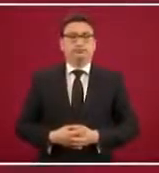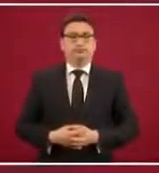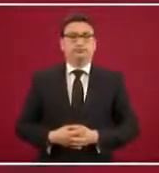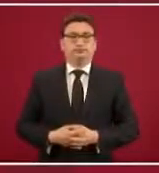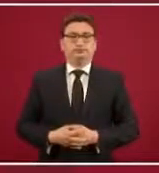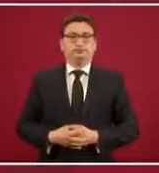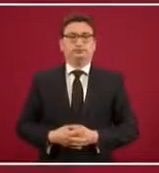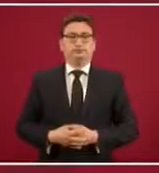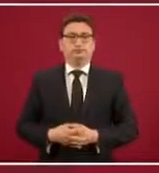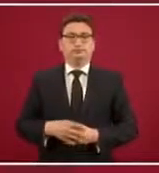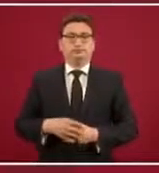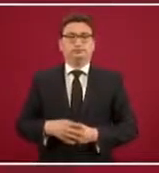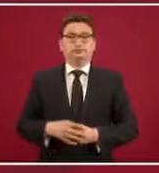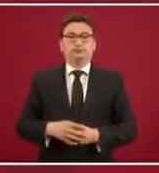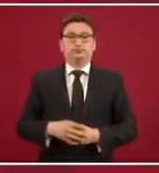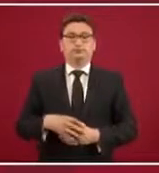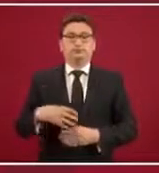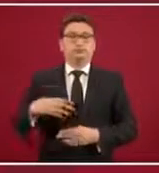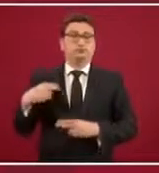Hasta ahora va